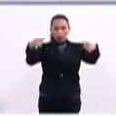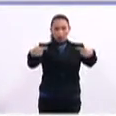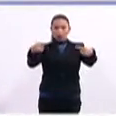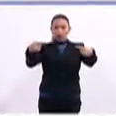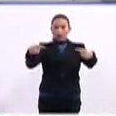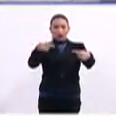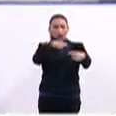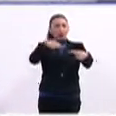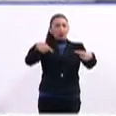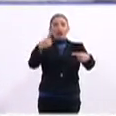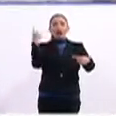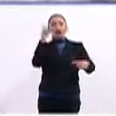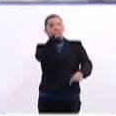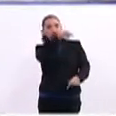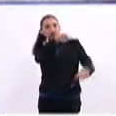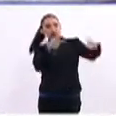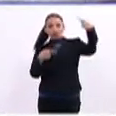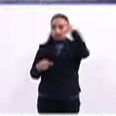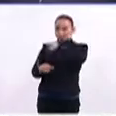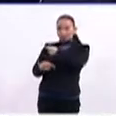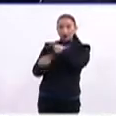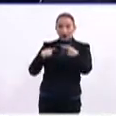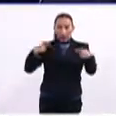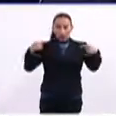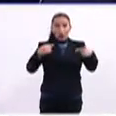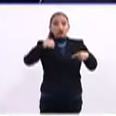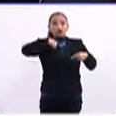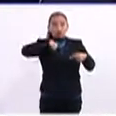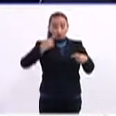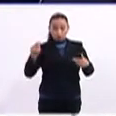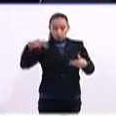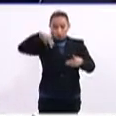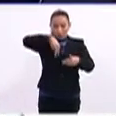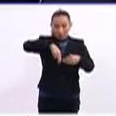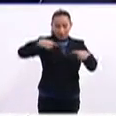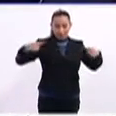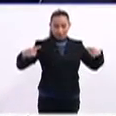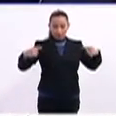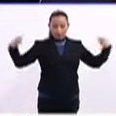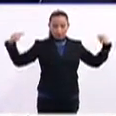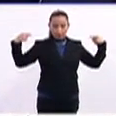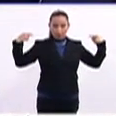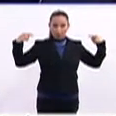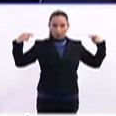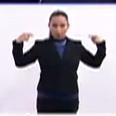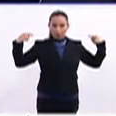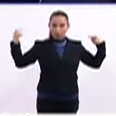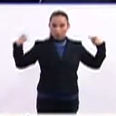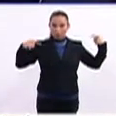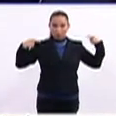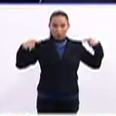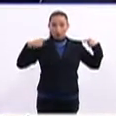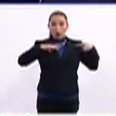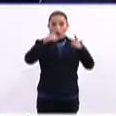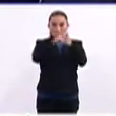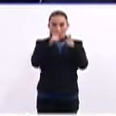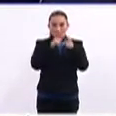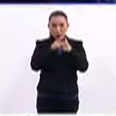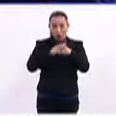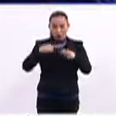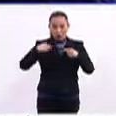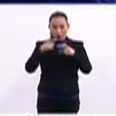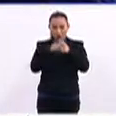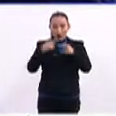son ellos los que se señalan. Si tú te acercas y te colocas en el centro, ahora eres tú la señalada. Pero si hay un grupo de muchachos en el